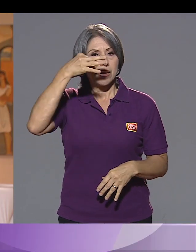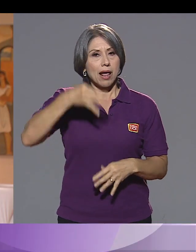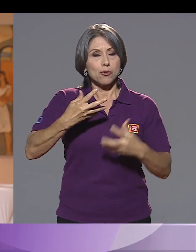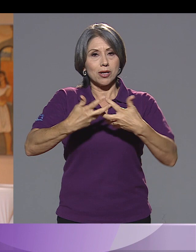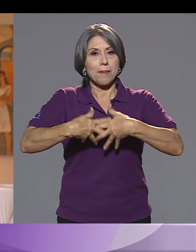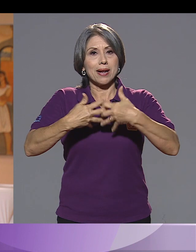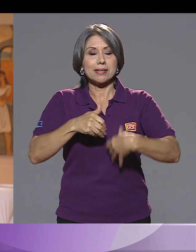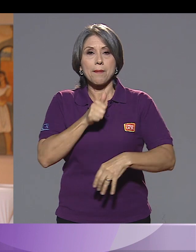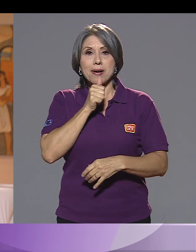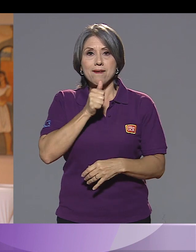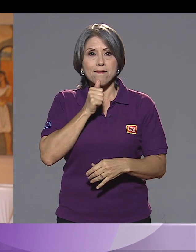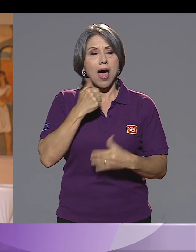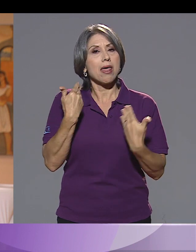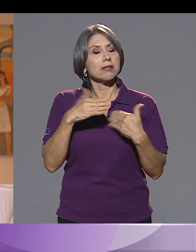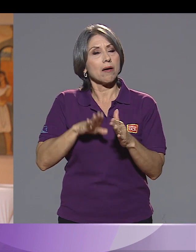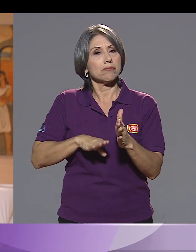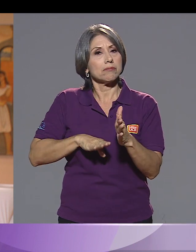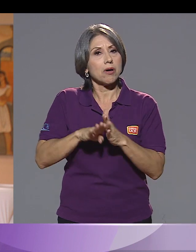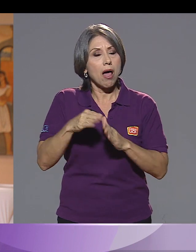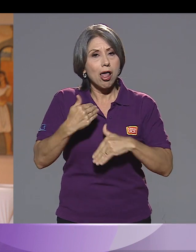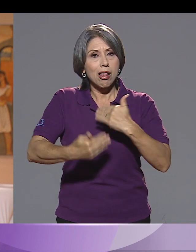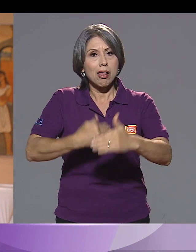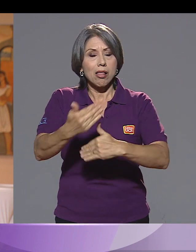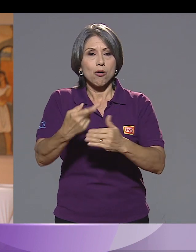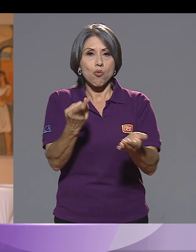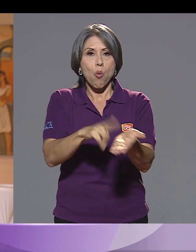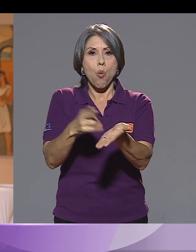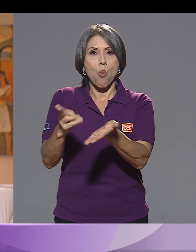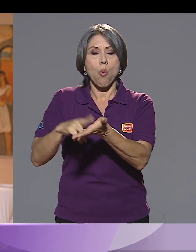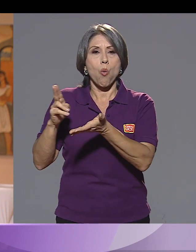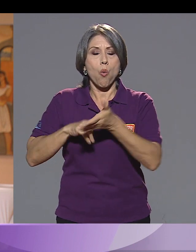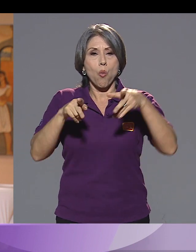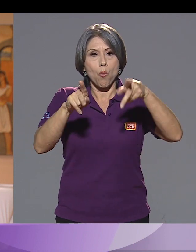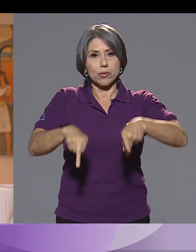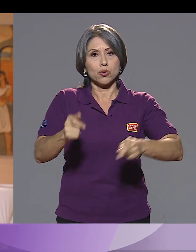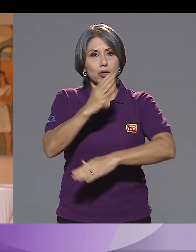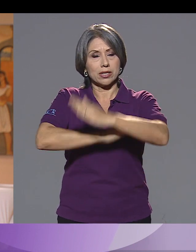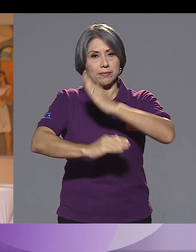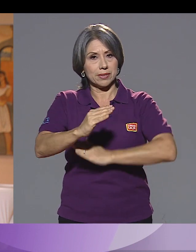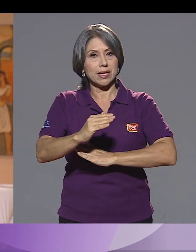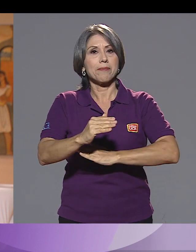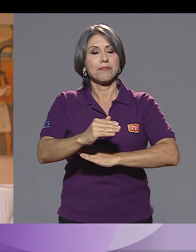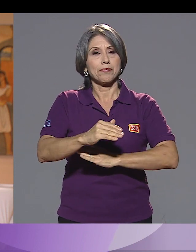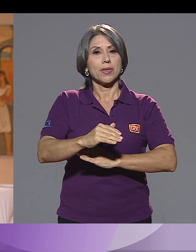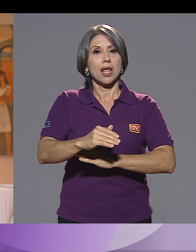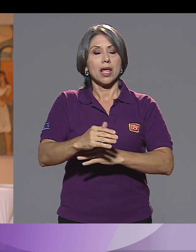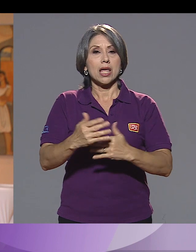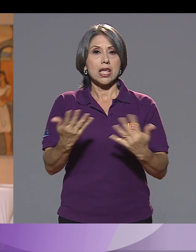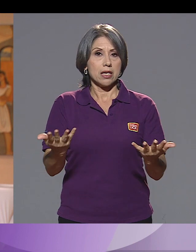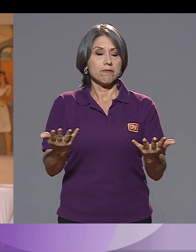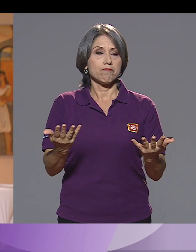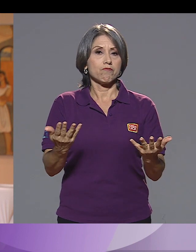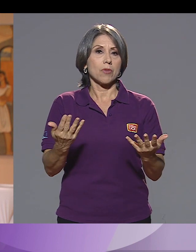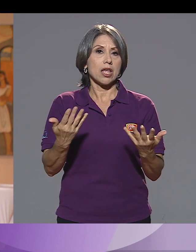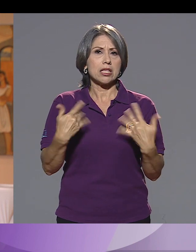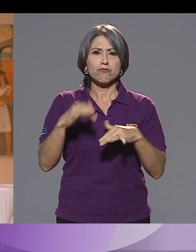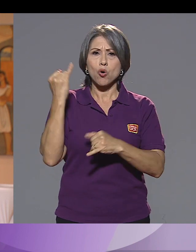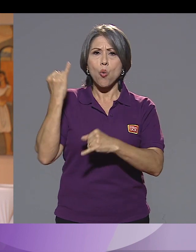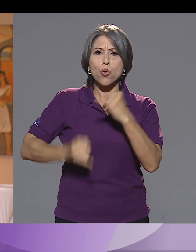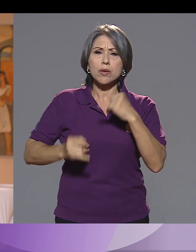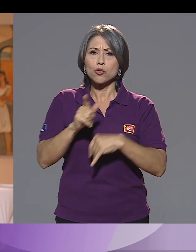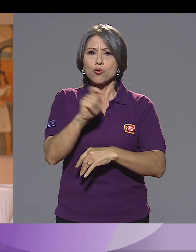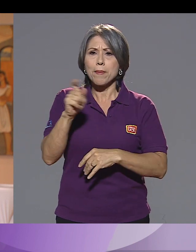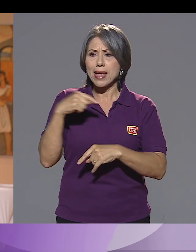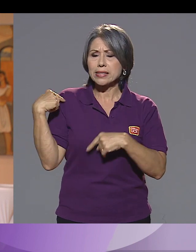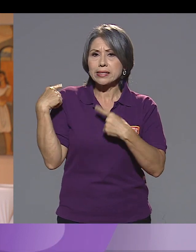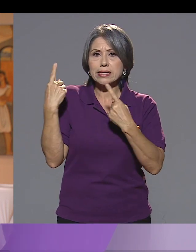que ha dado un paso adelante precisamente en la contratación de las personas con discapacidad y hemos hecho en los